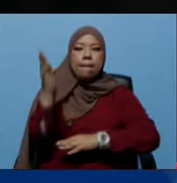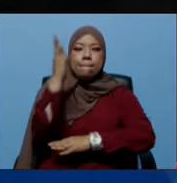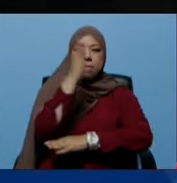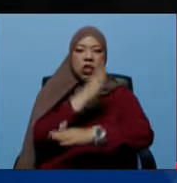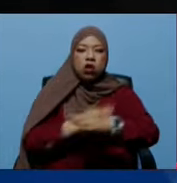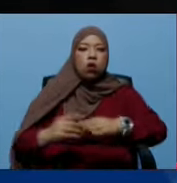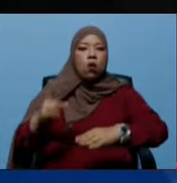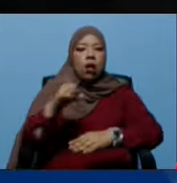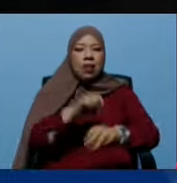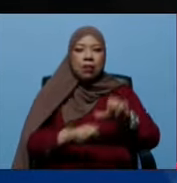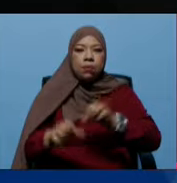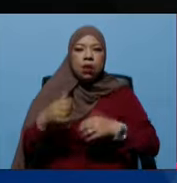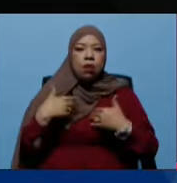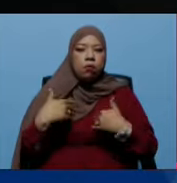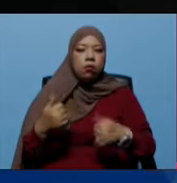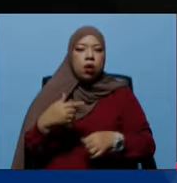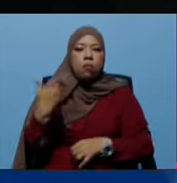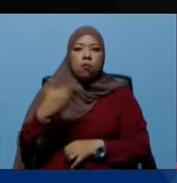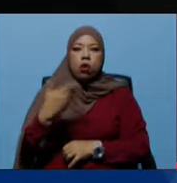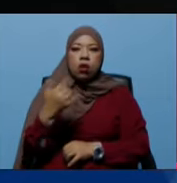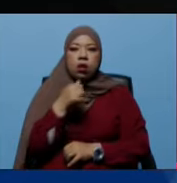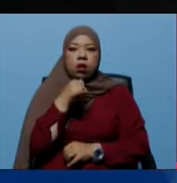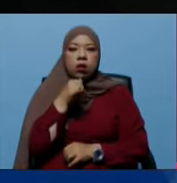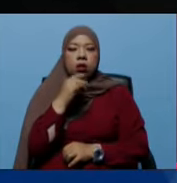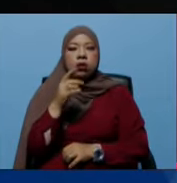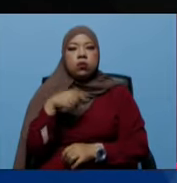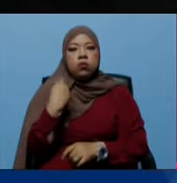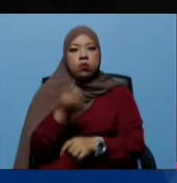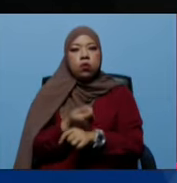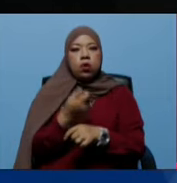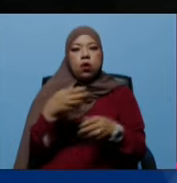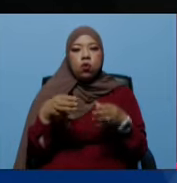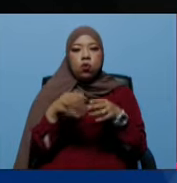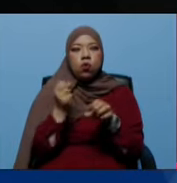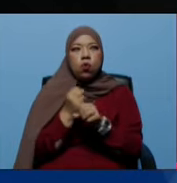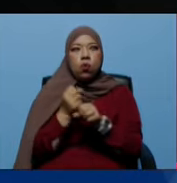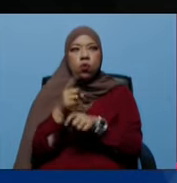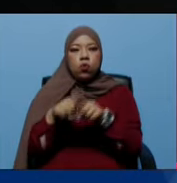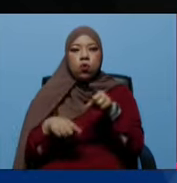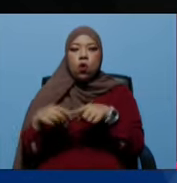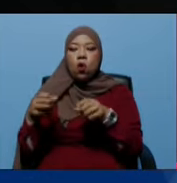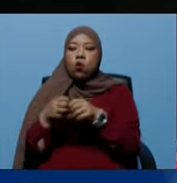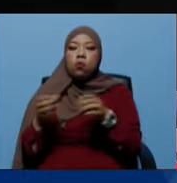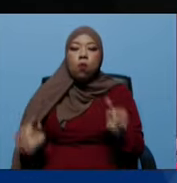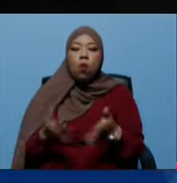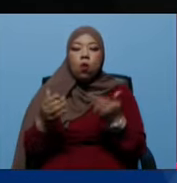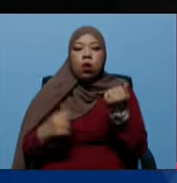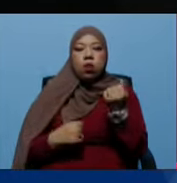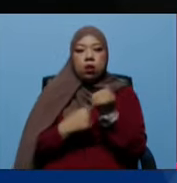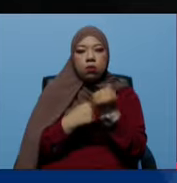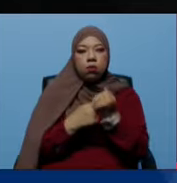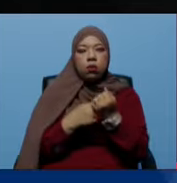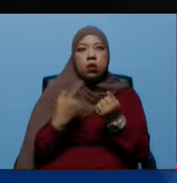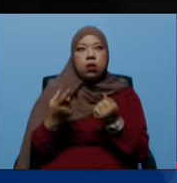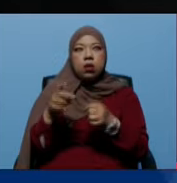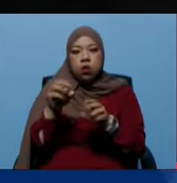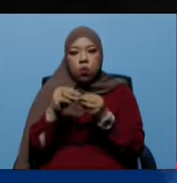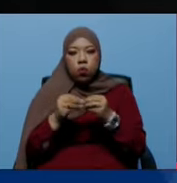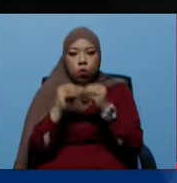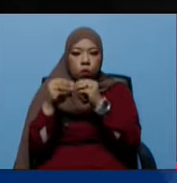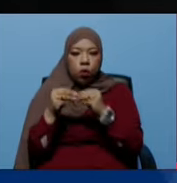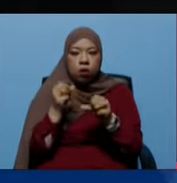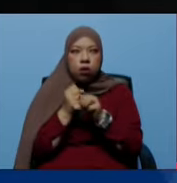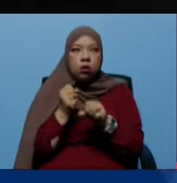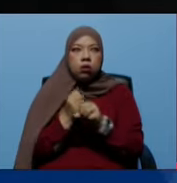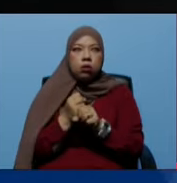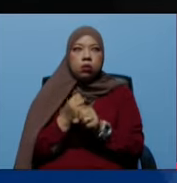por hoy. La biomedicina es la carrera que crea los equipos médicos de avanzada y que los repara.